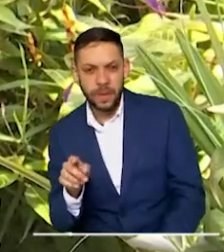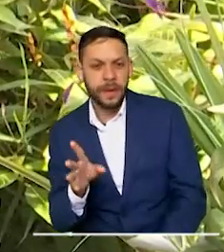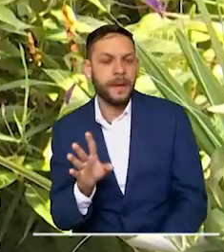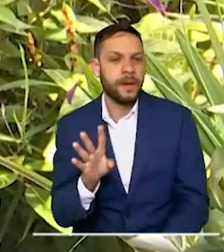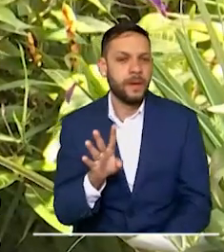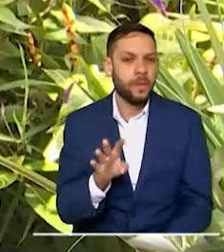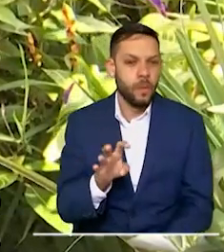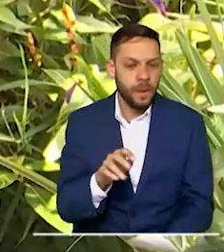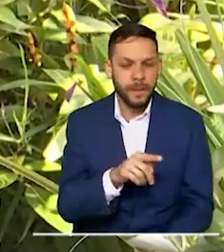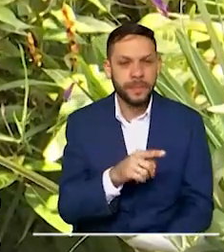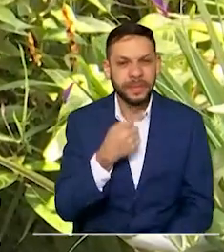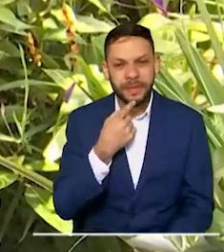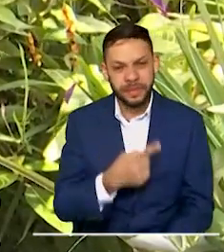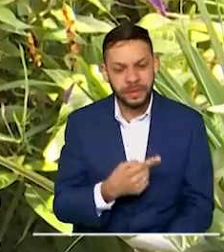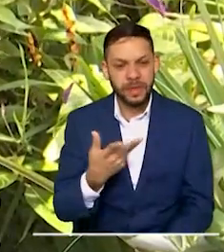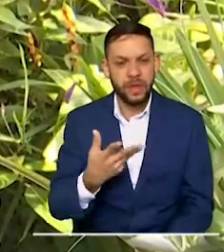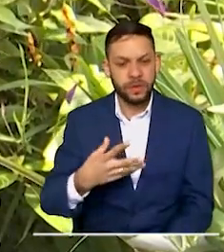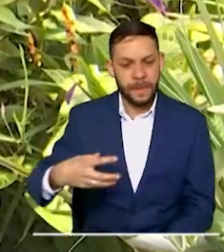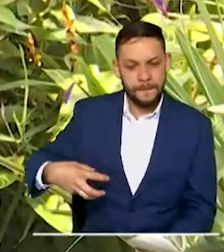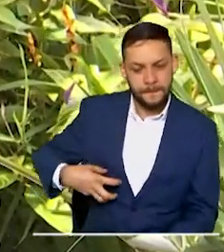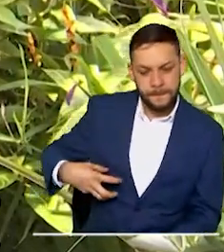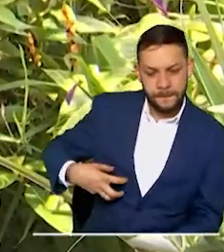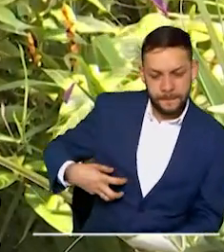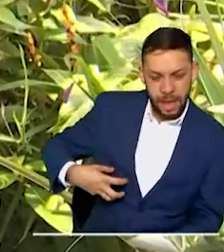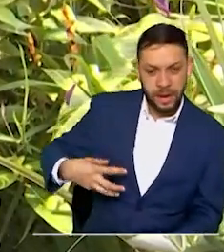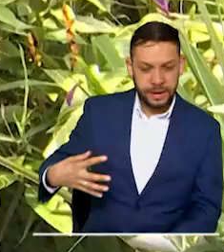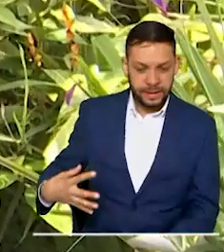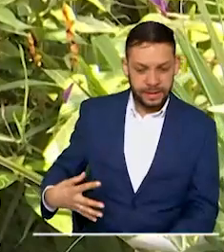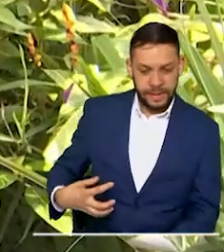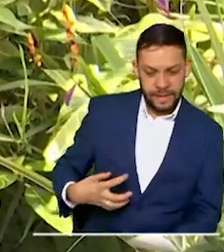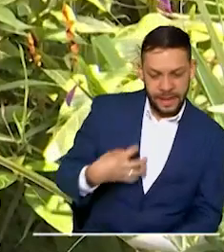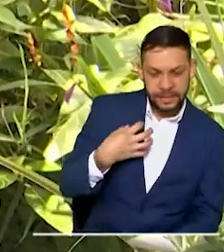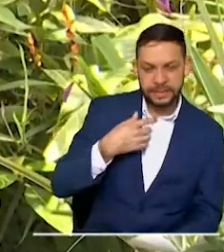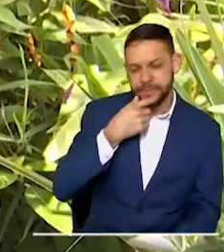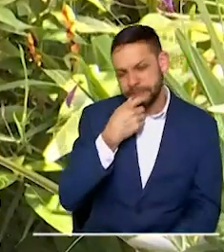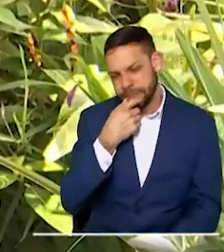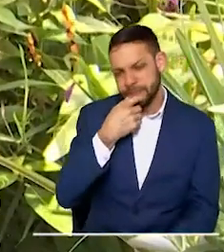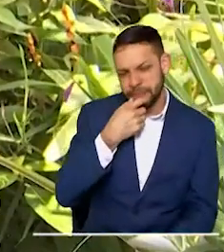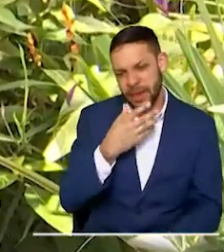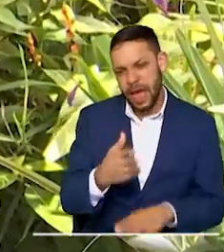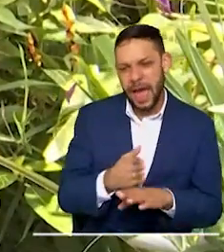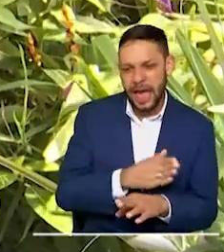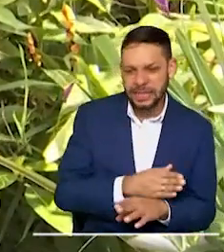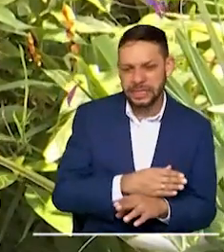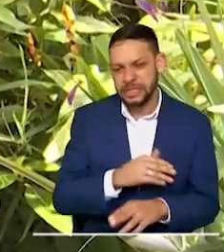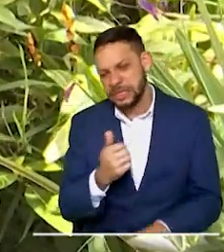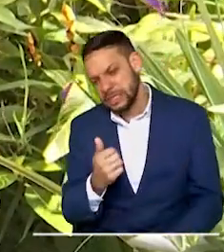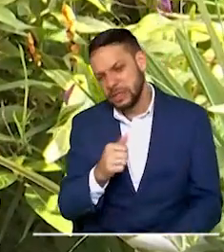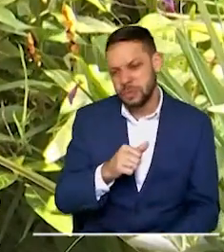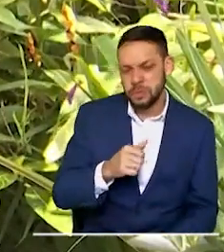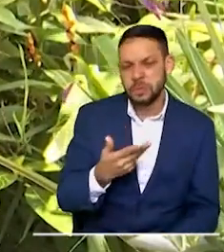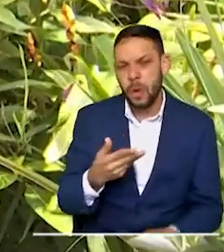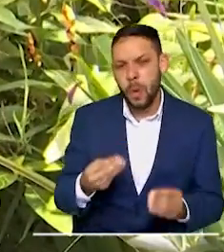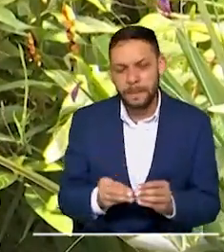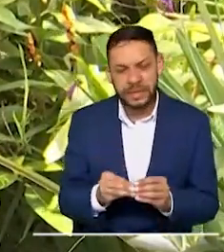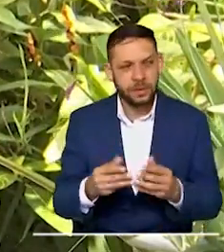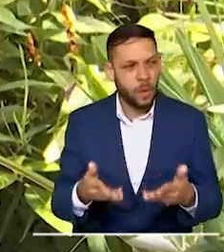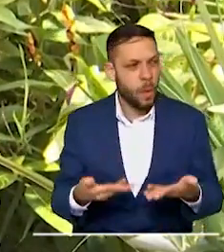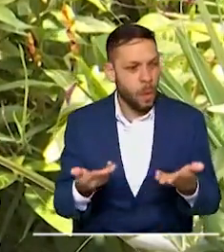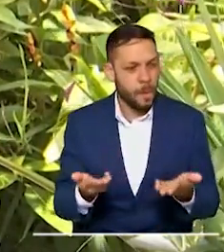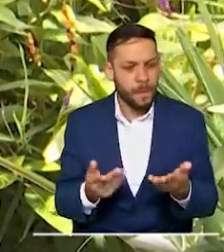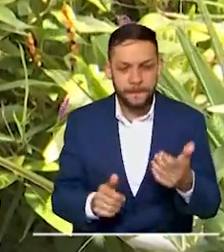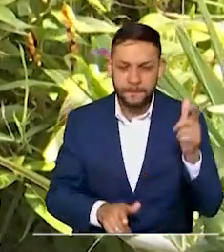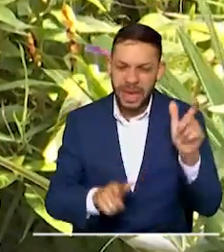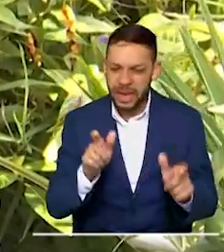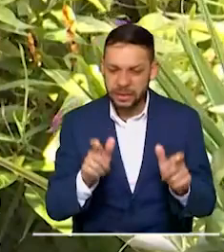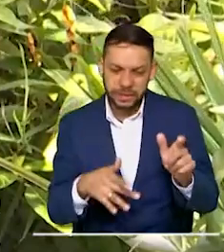el intestino y el páncreas. Entonces, estas pruebas le ayudan al médico a ver por dónde va su paciente,